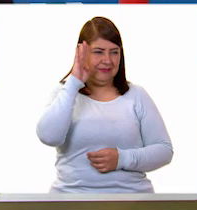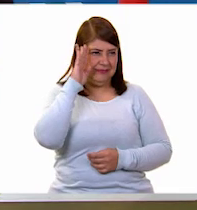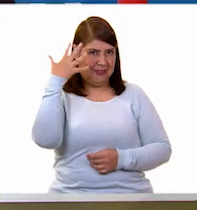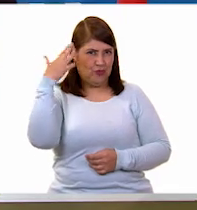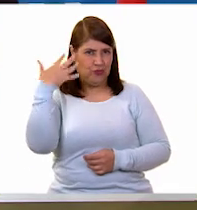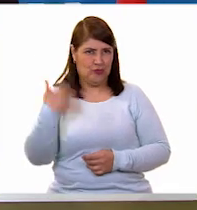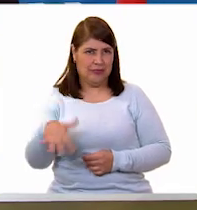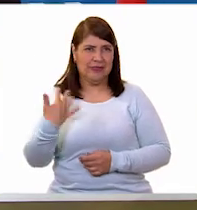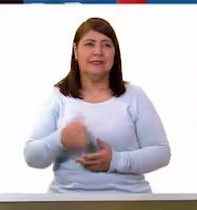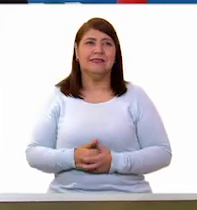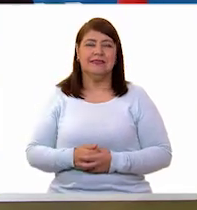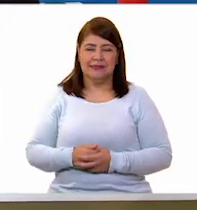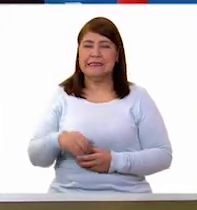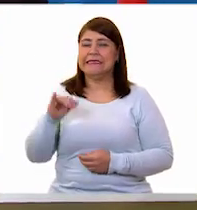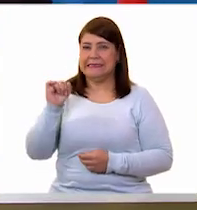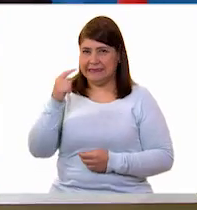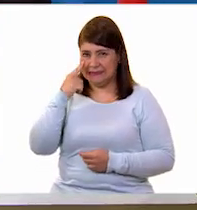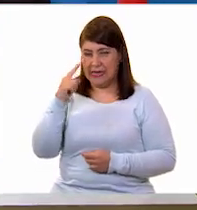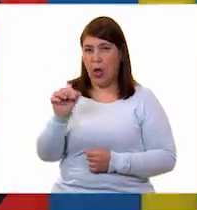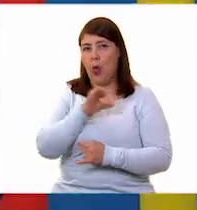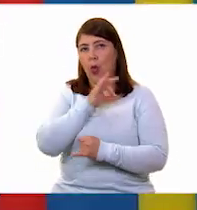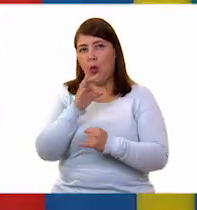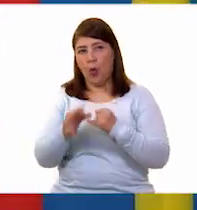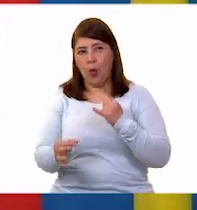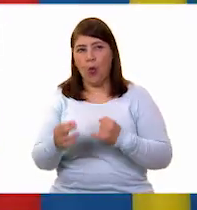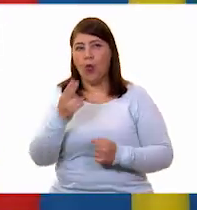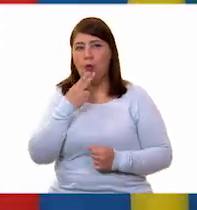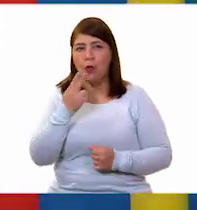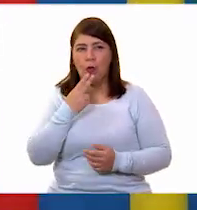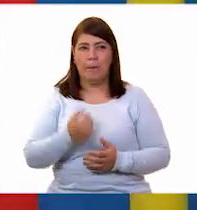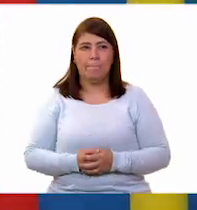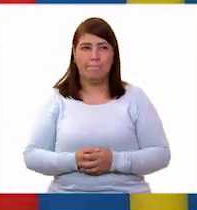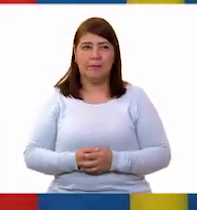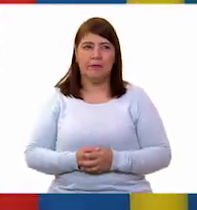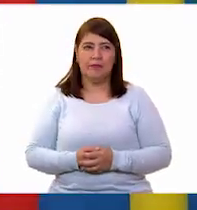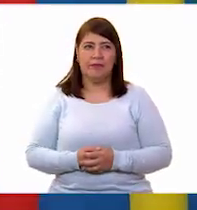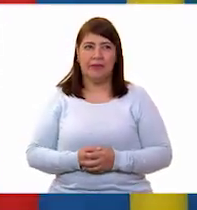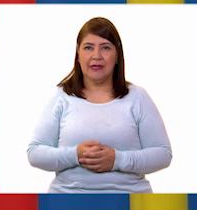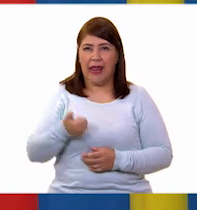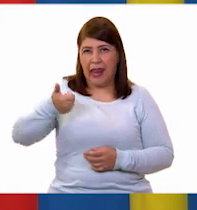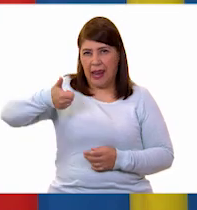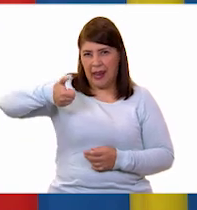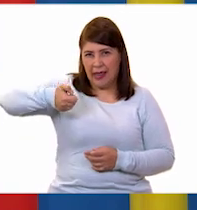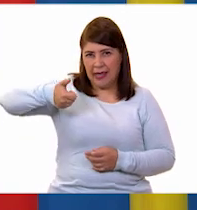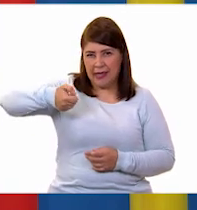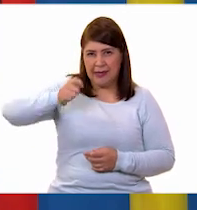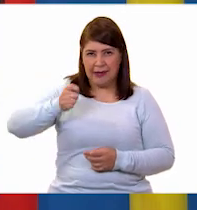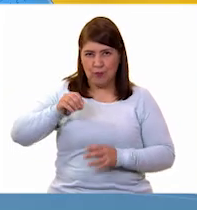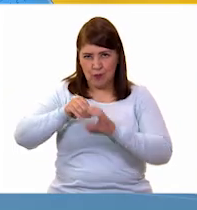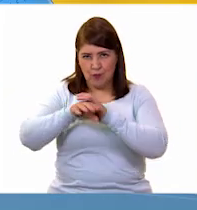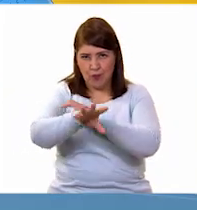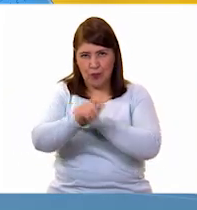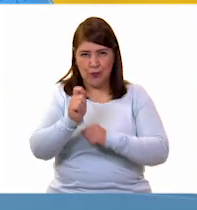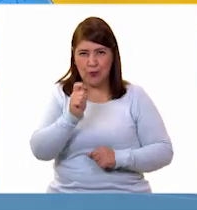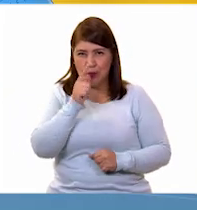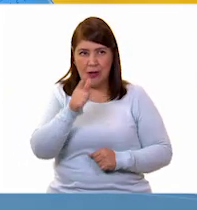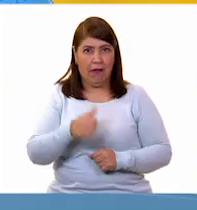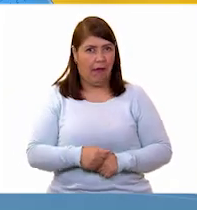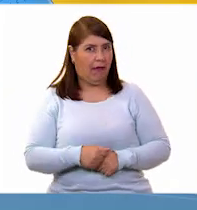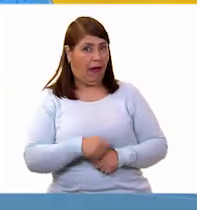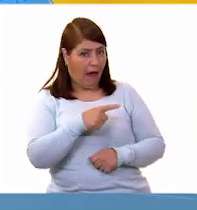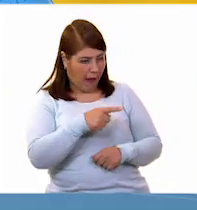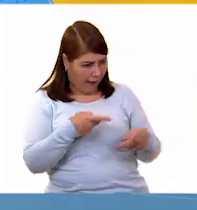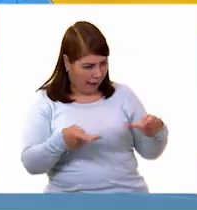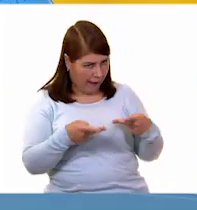Sí. Y por último, utilizaremos una lámpara. Maestro, vaya que